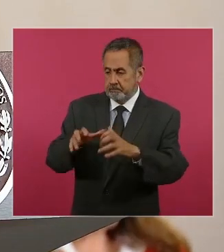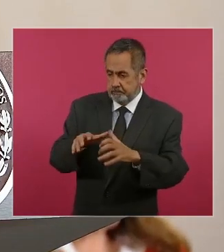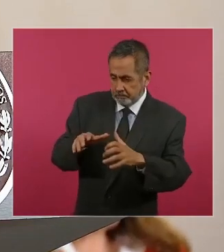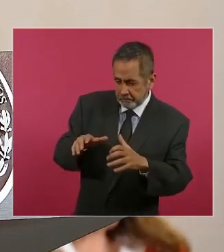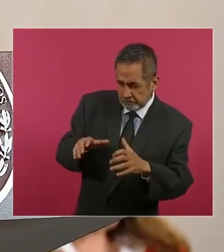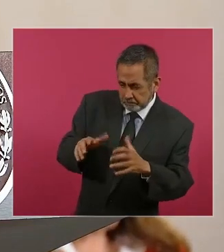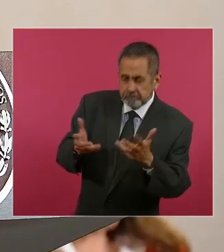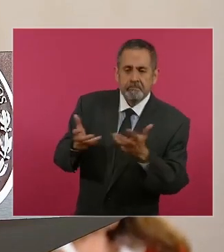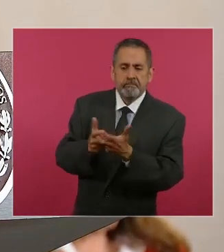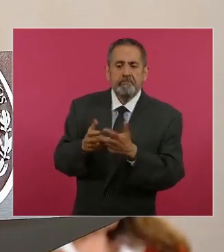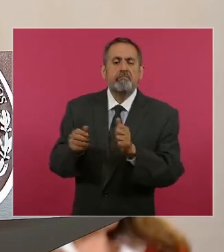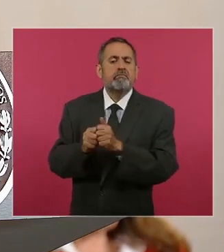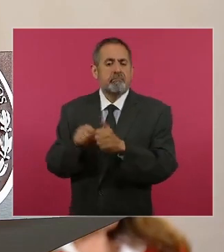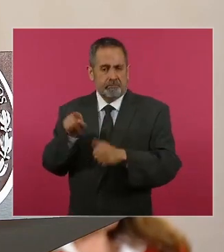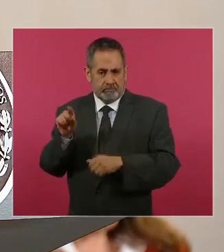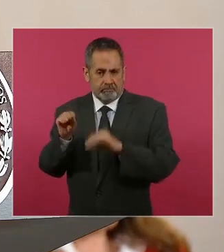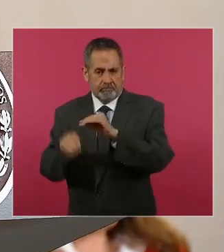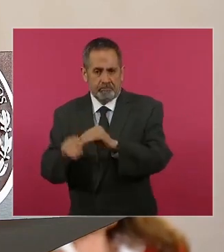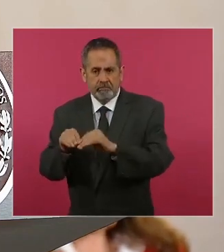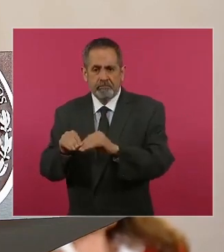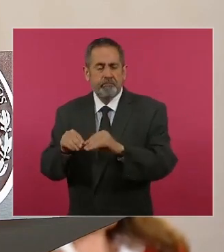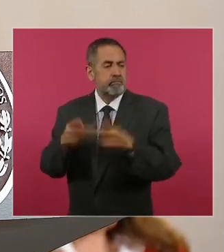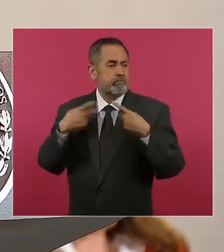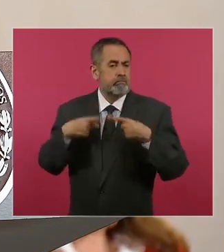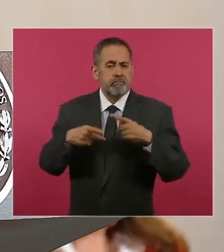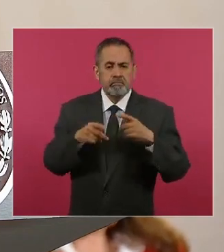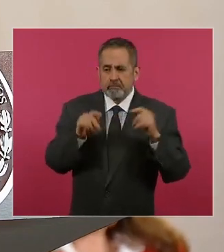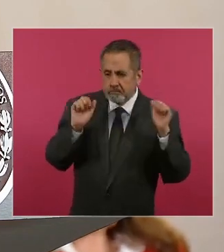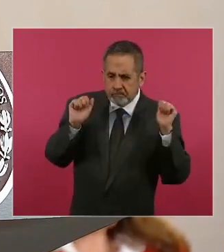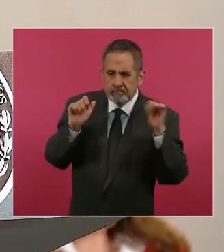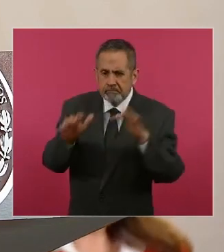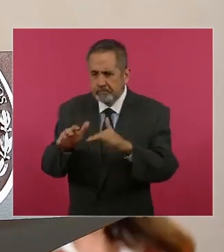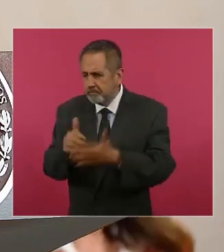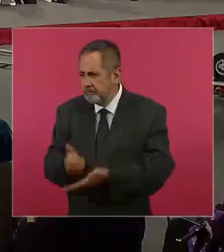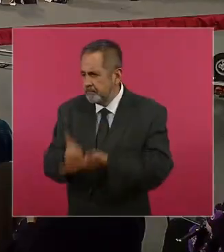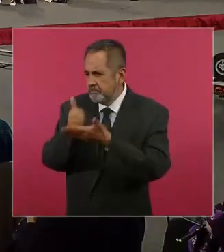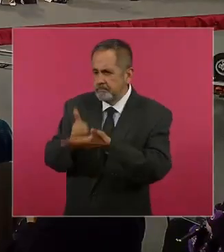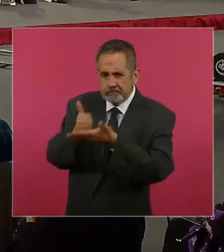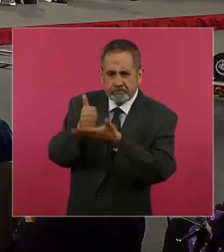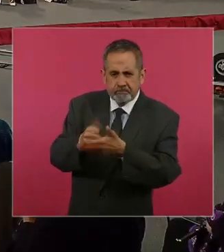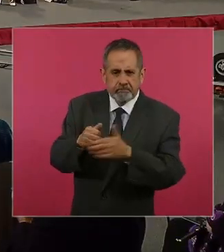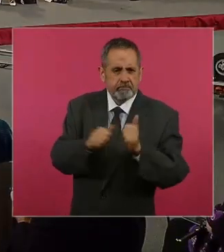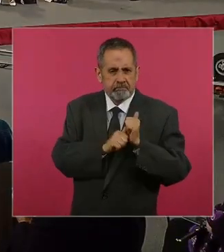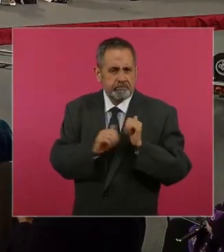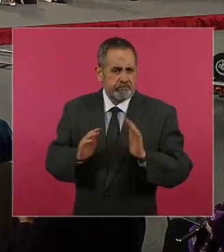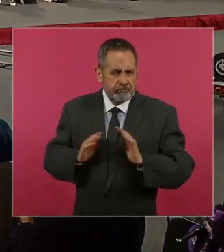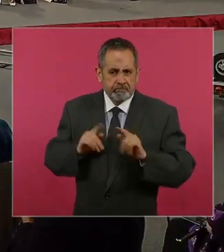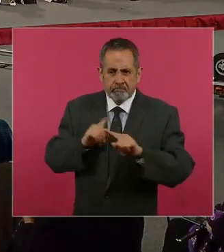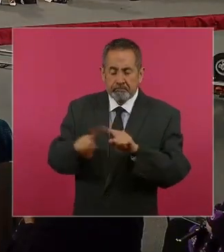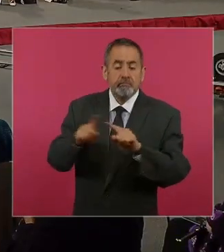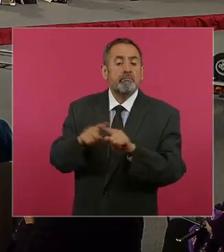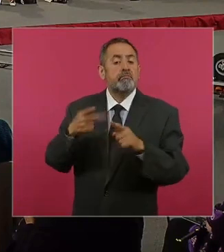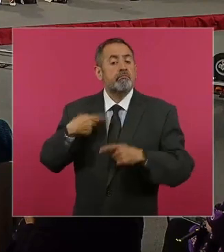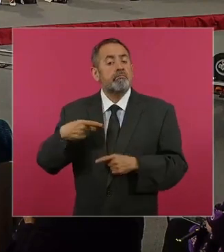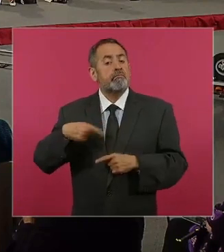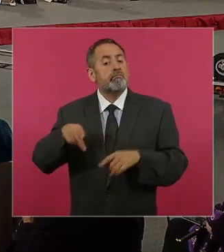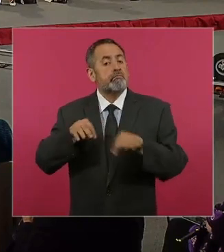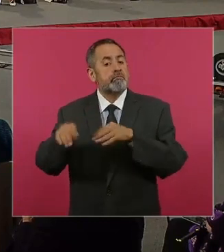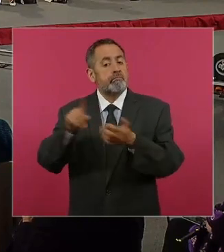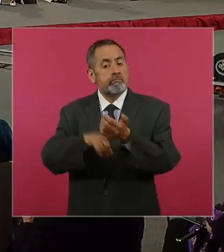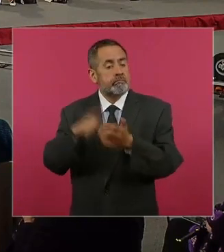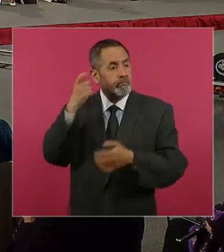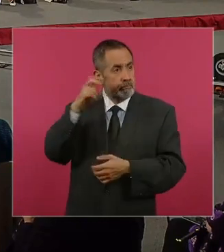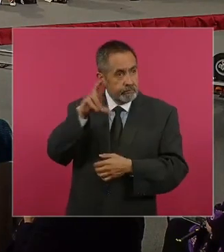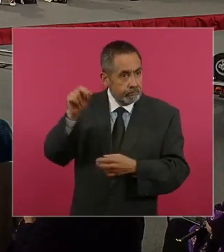se incorporaran elementos de tropa y también personal del gobierno de Quintana Roo, el gobierno